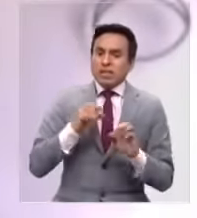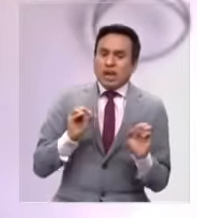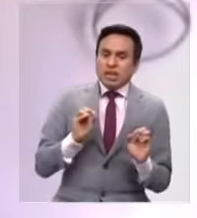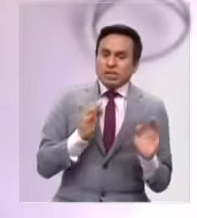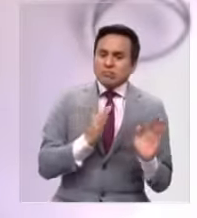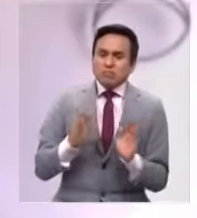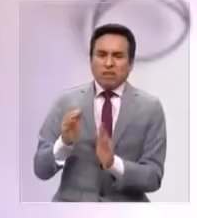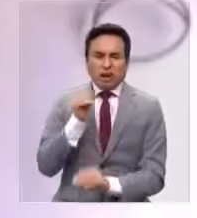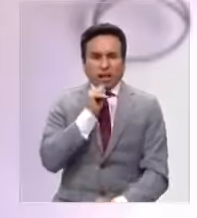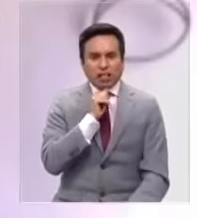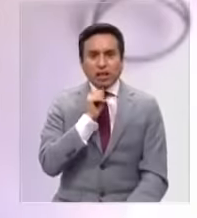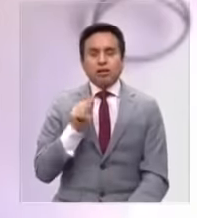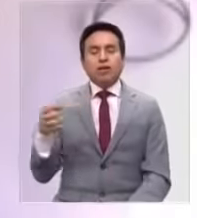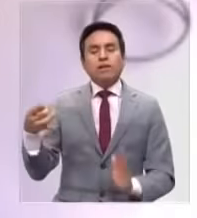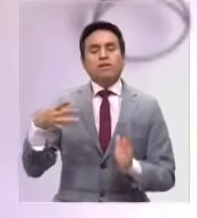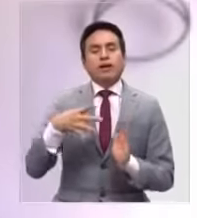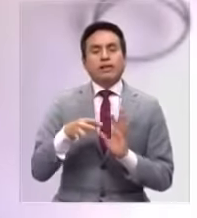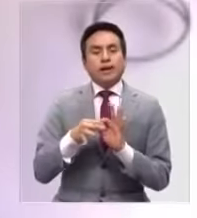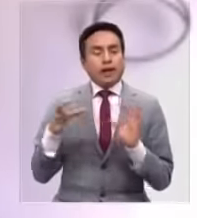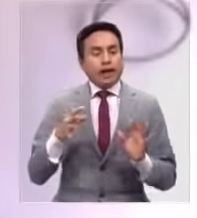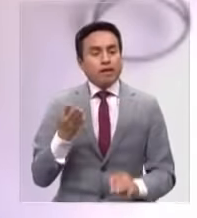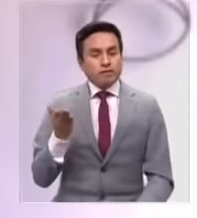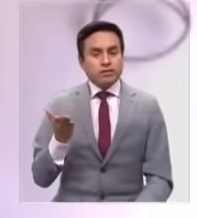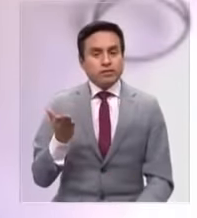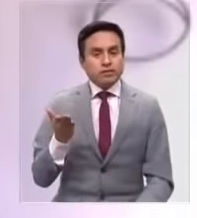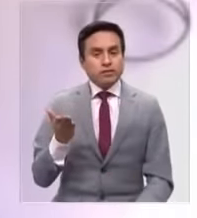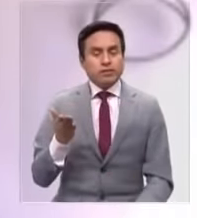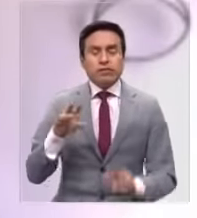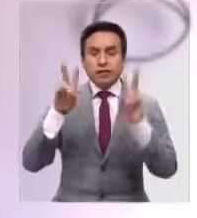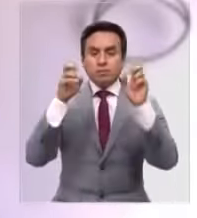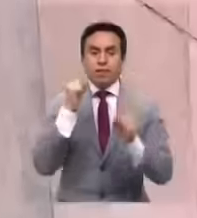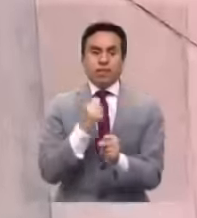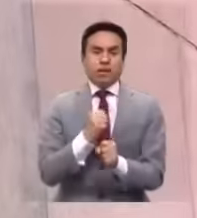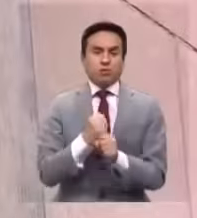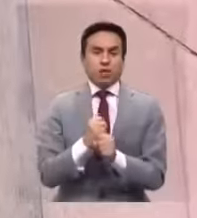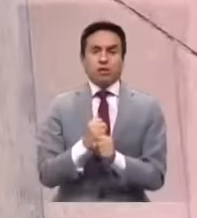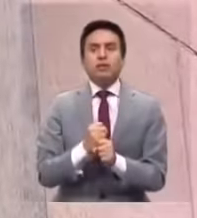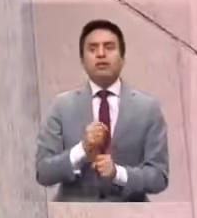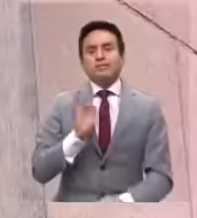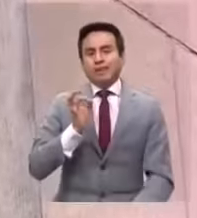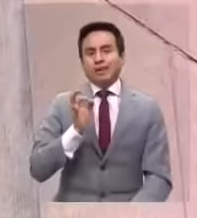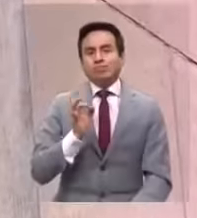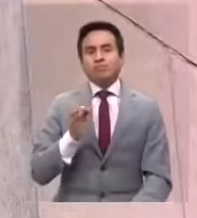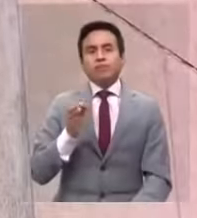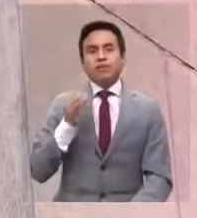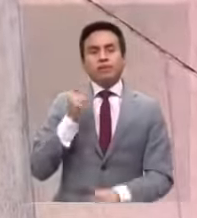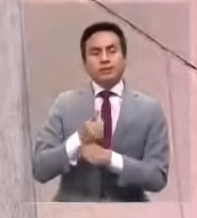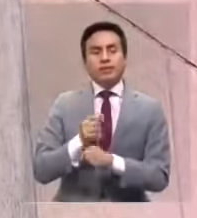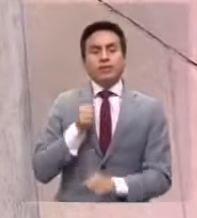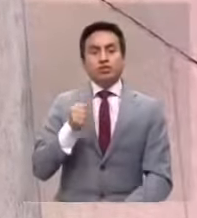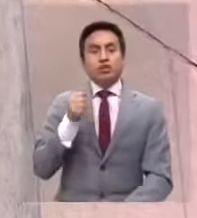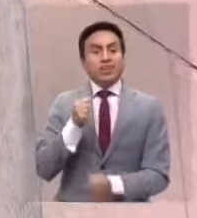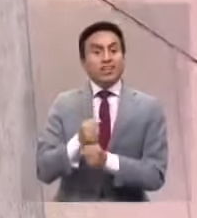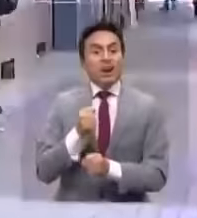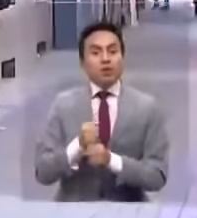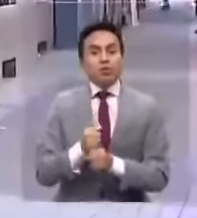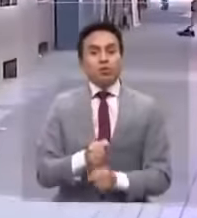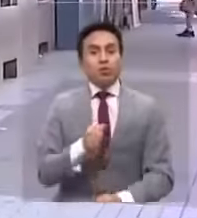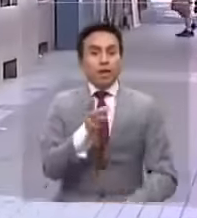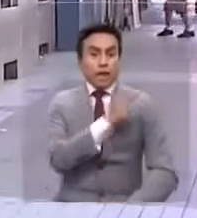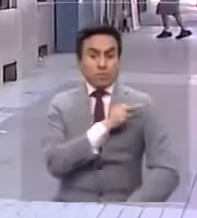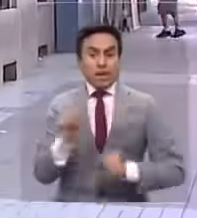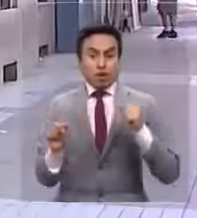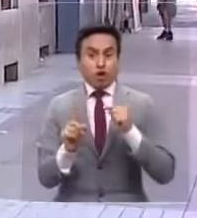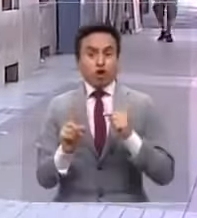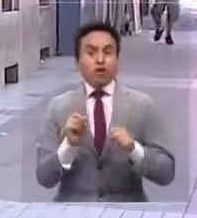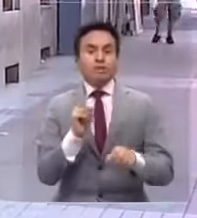provisionales, incurriendo en una falta grave en temas laborales. Claro, porque según dicta la Dirección del Trabajo, cuando un empleador